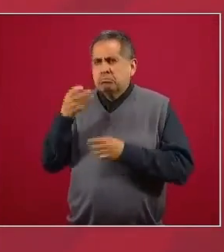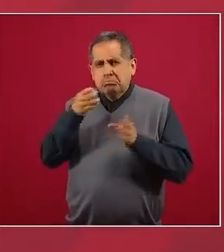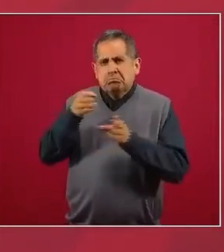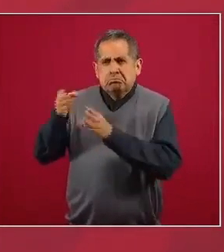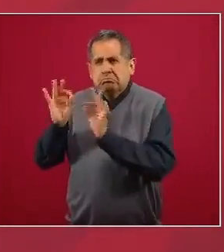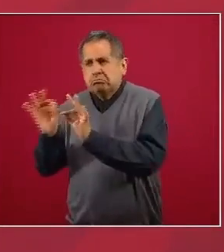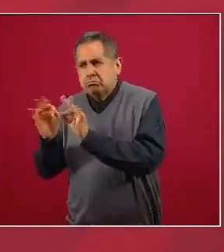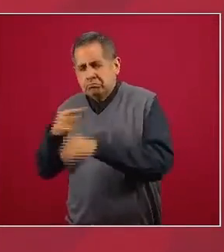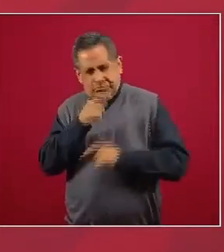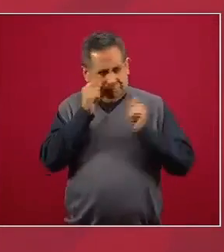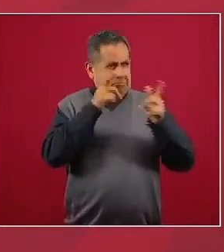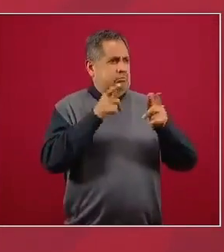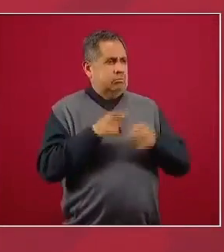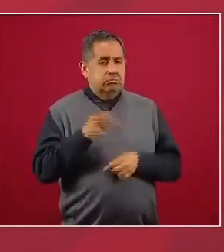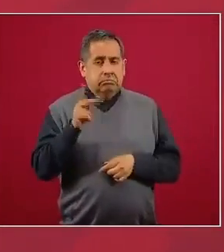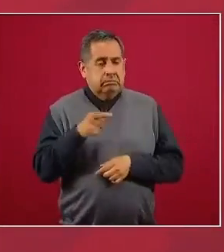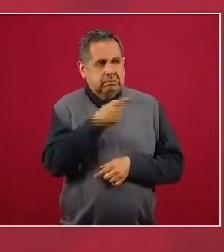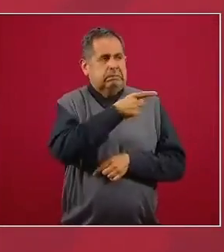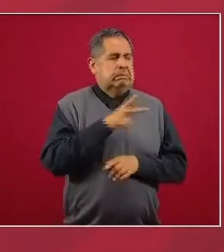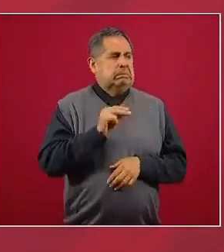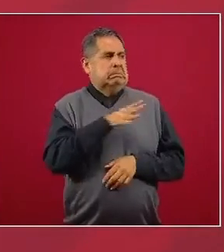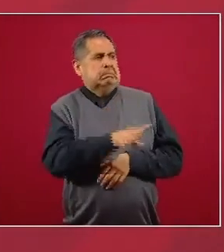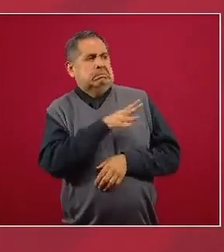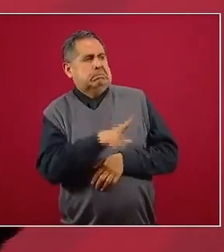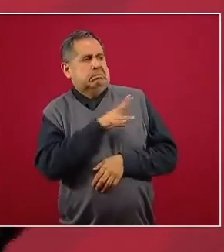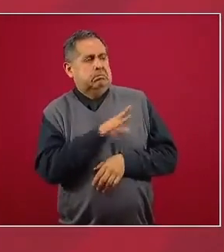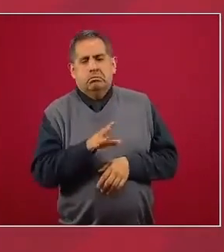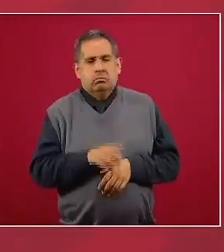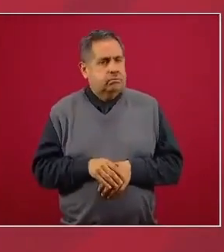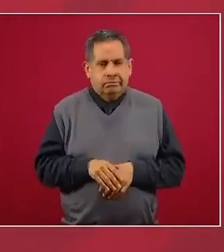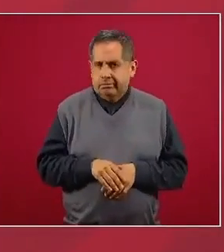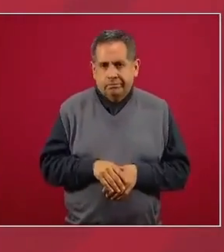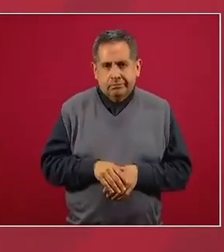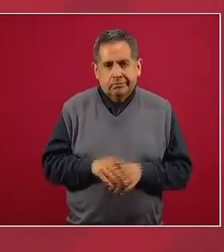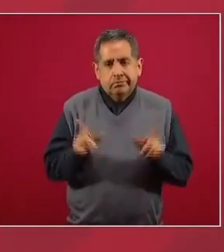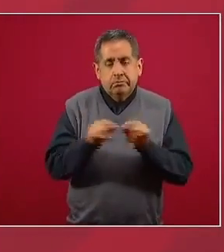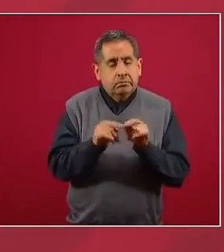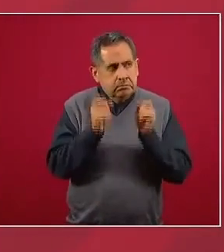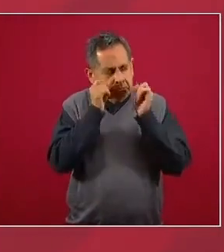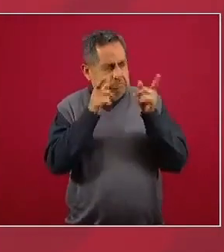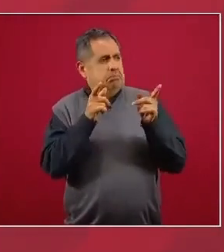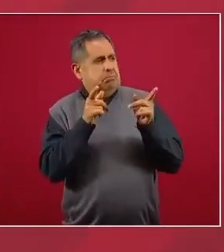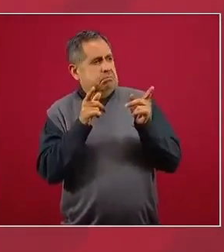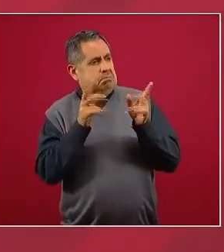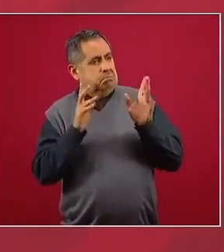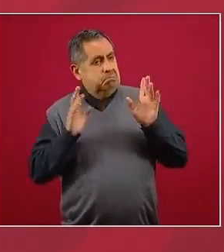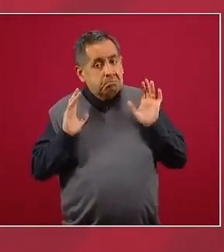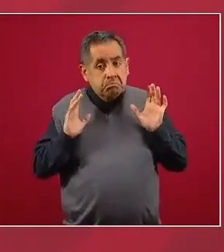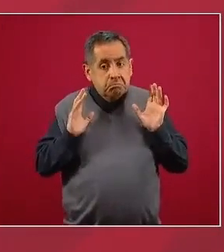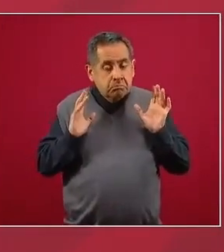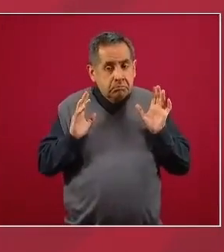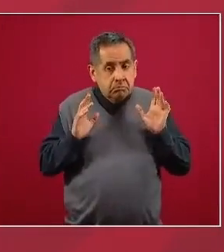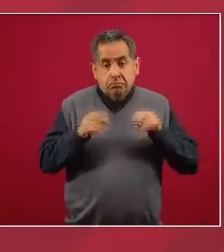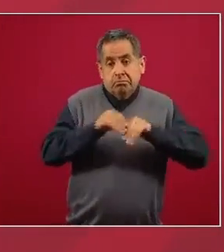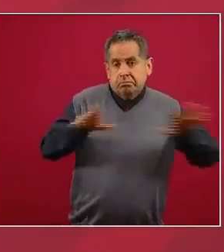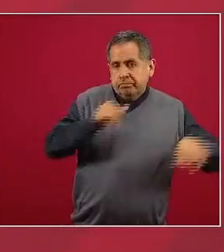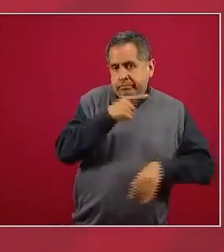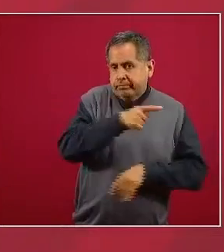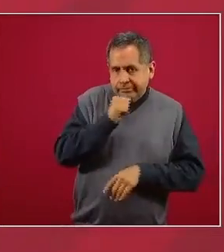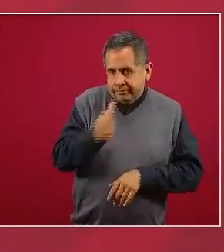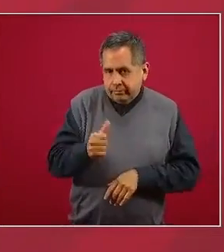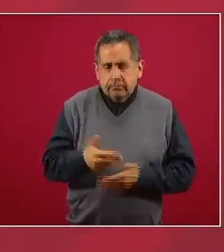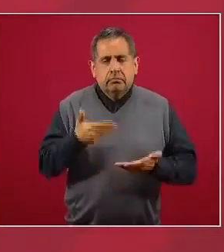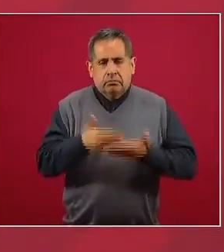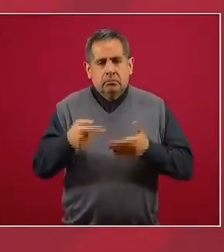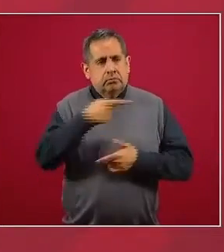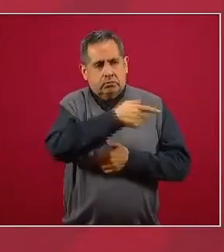Pero no había prejuicio alguno sobre la calidad de la vacuna, simplemente la información no había estado a disposición pública. Hoy